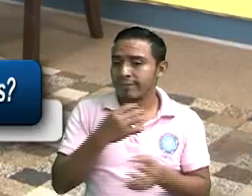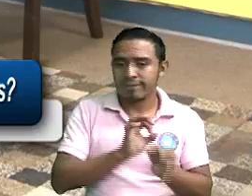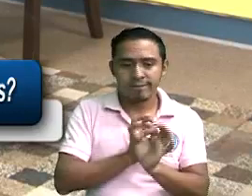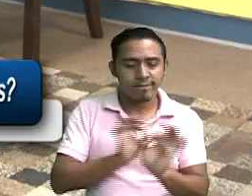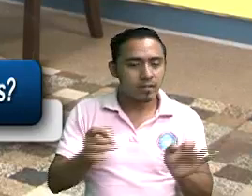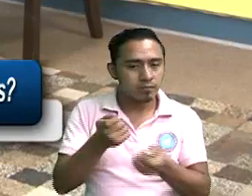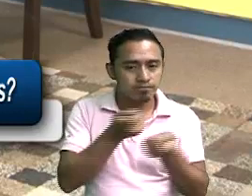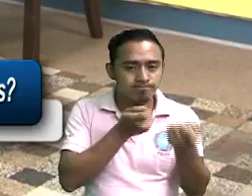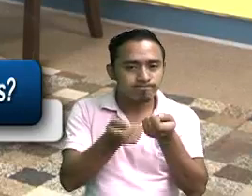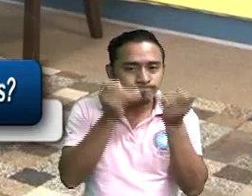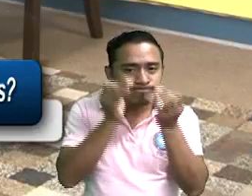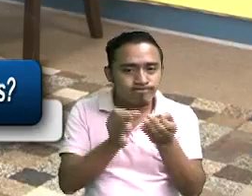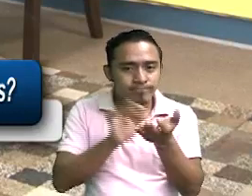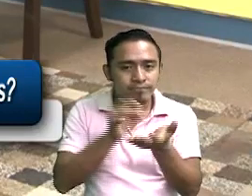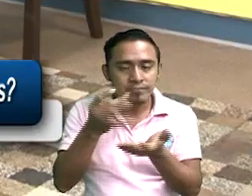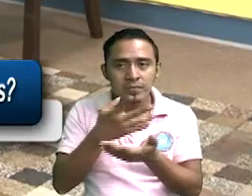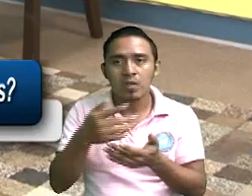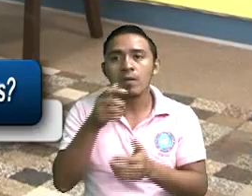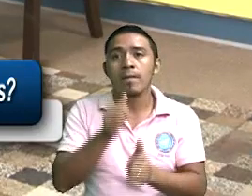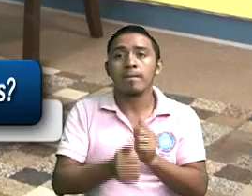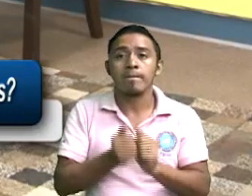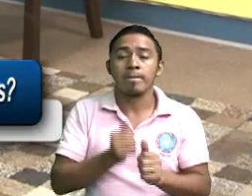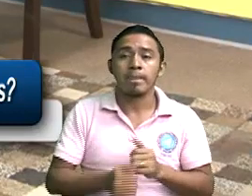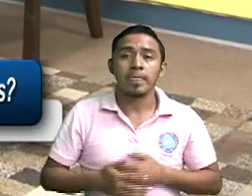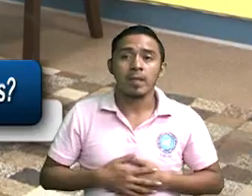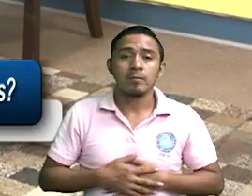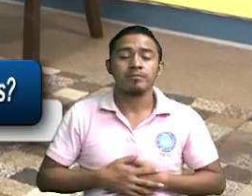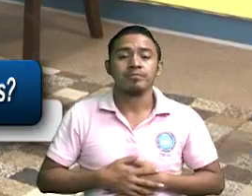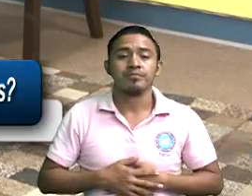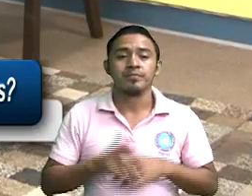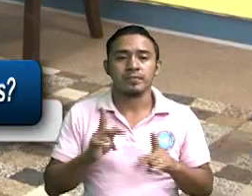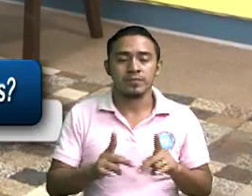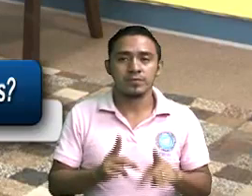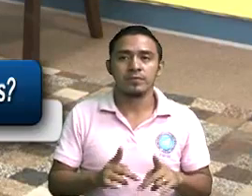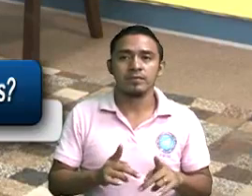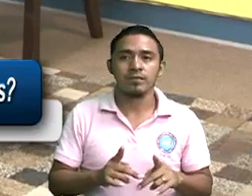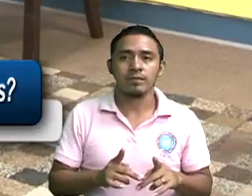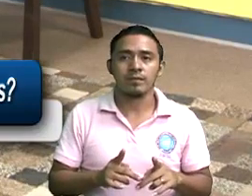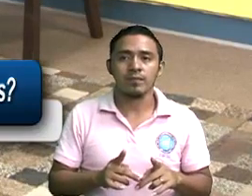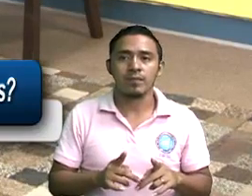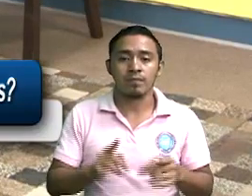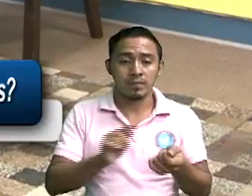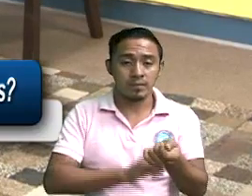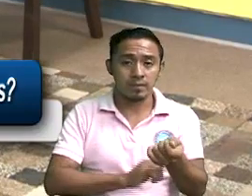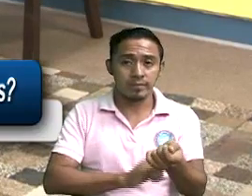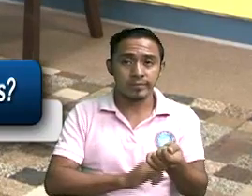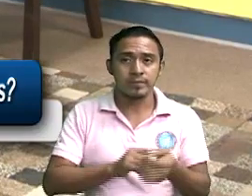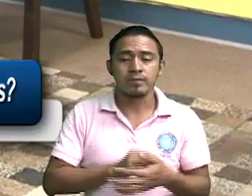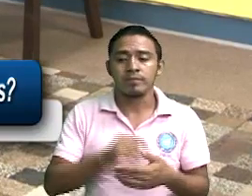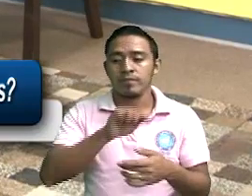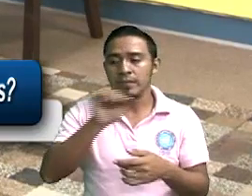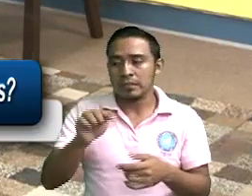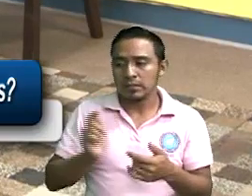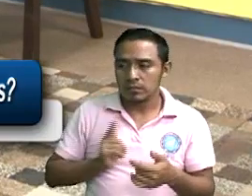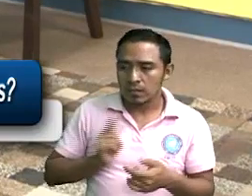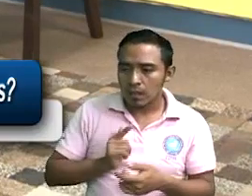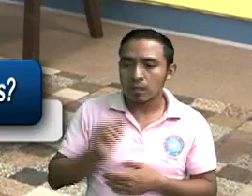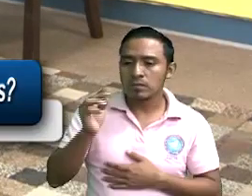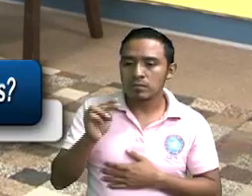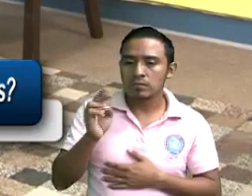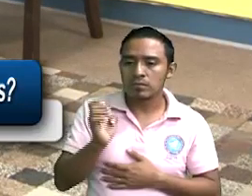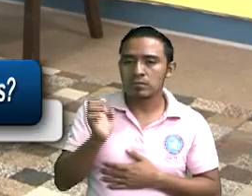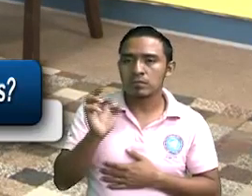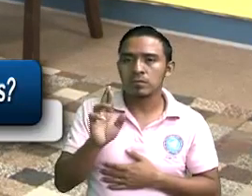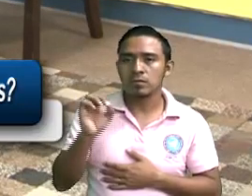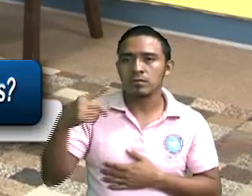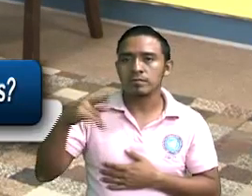la enfermedad. Y de hecho es un factor pronóstico. Es decir, cuando el paciente ya tiene, cuando el paciente diabético ya tiene una neuropatía, este paciente